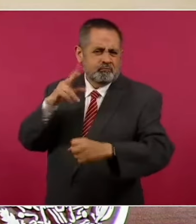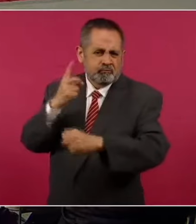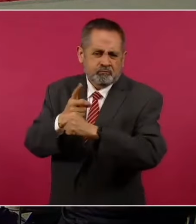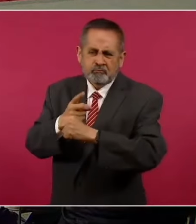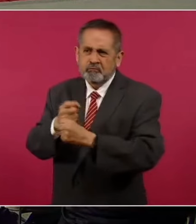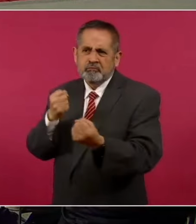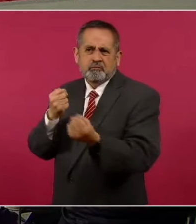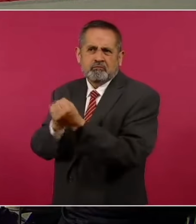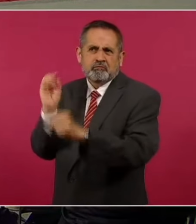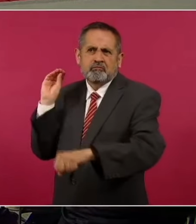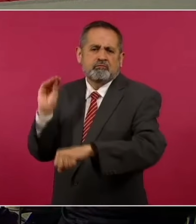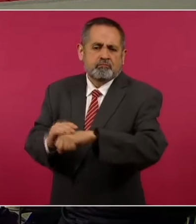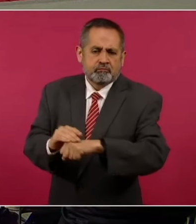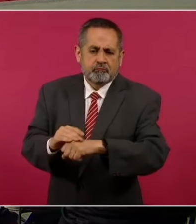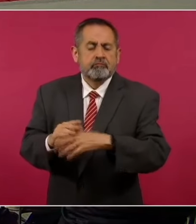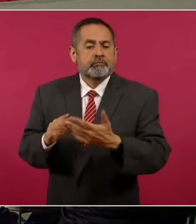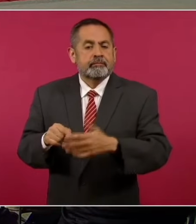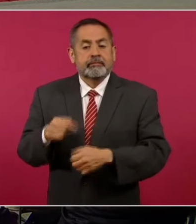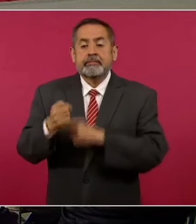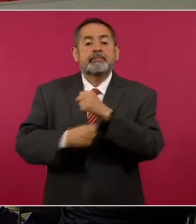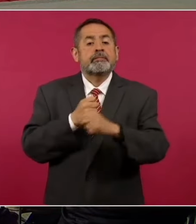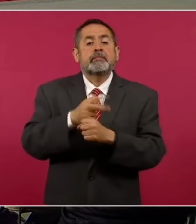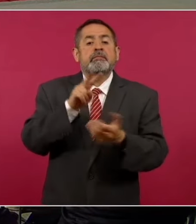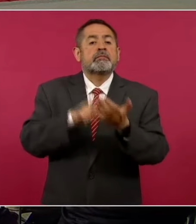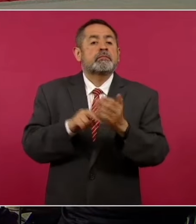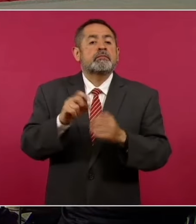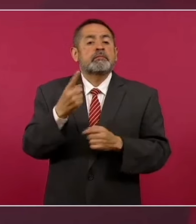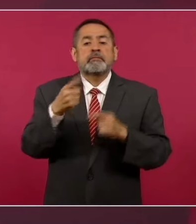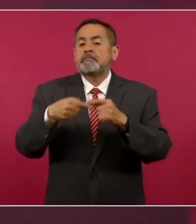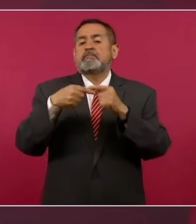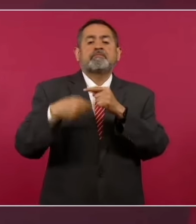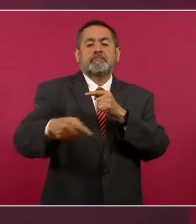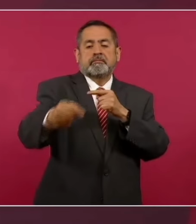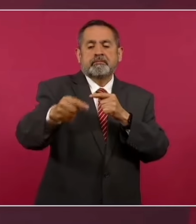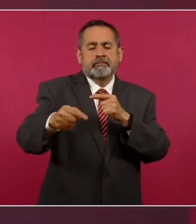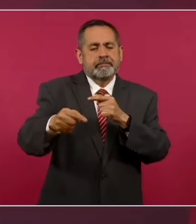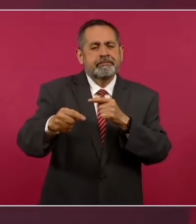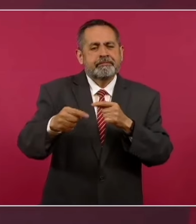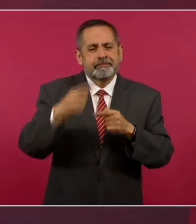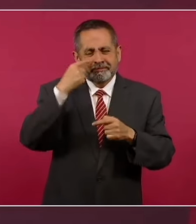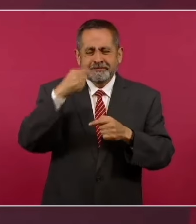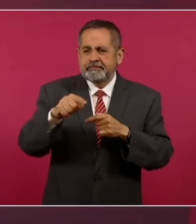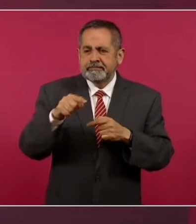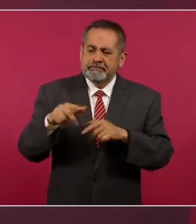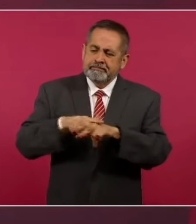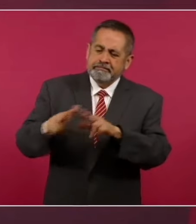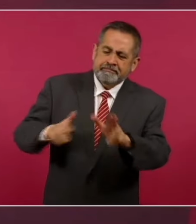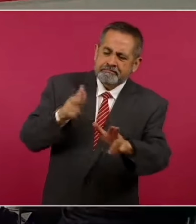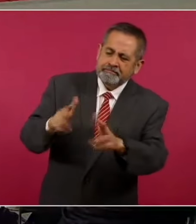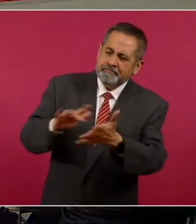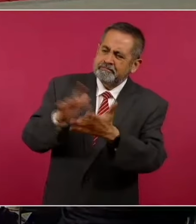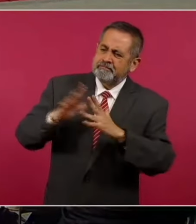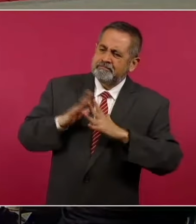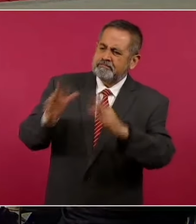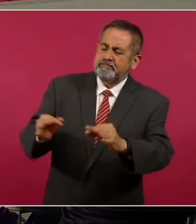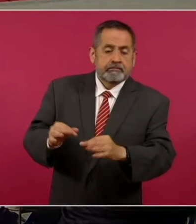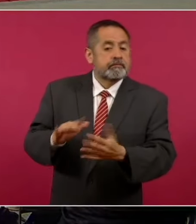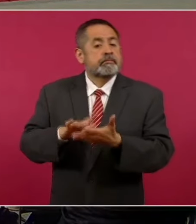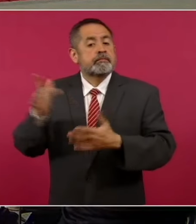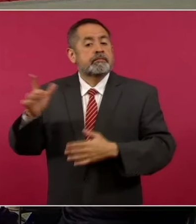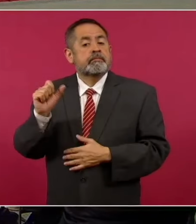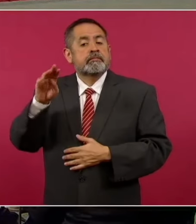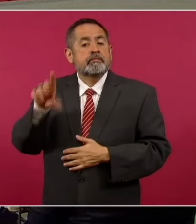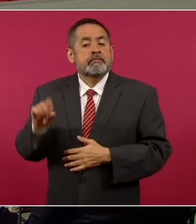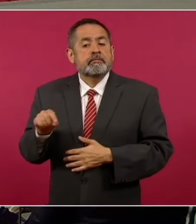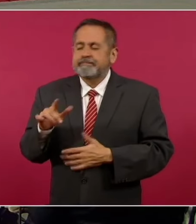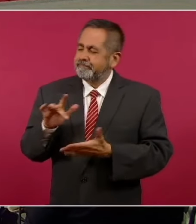lograr. El siglo XXI estará marcado siempre por el siglo del Tren Maya. Y gracias, Andrés Manuel,